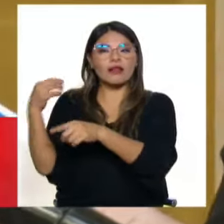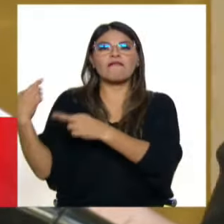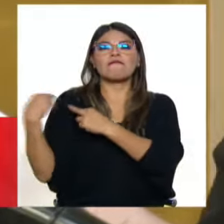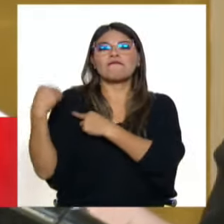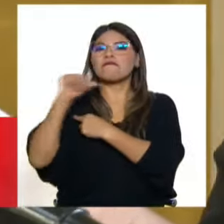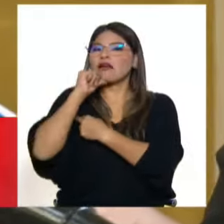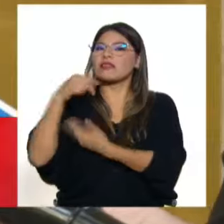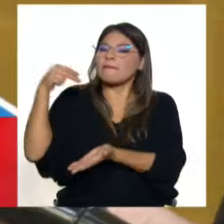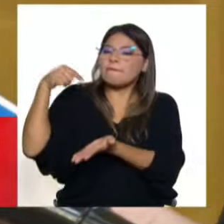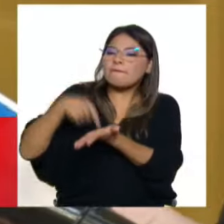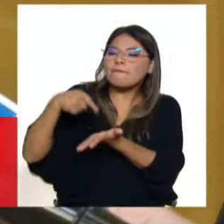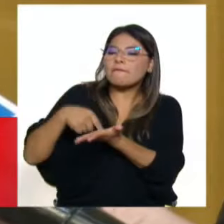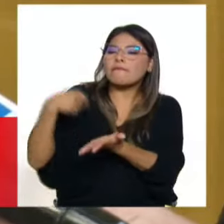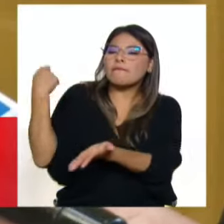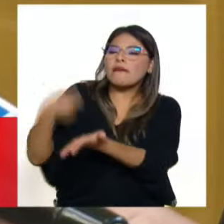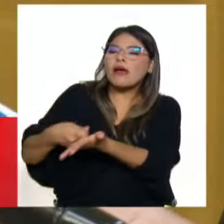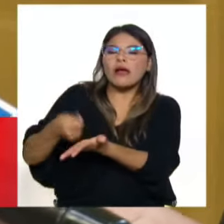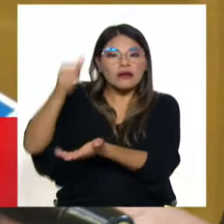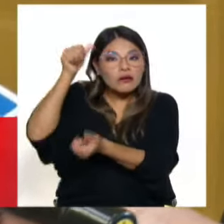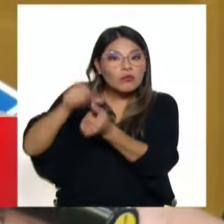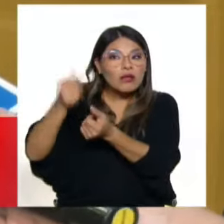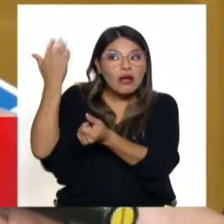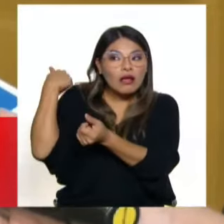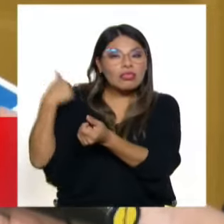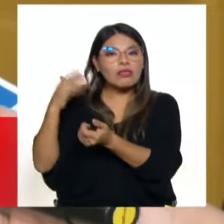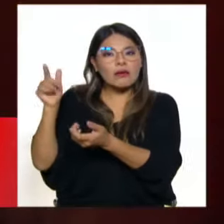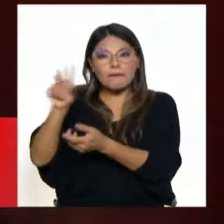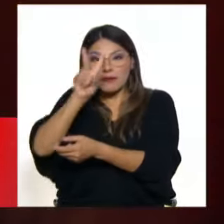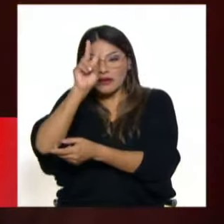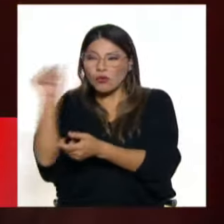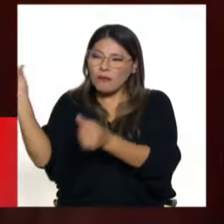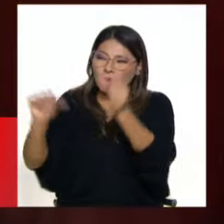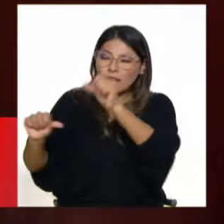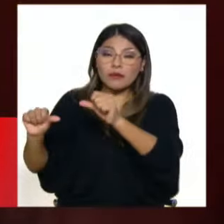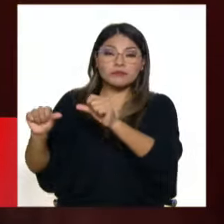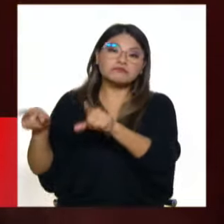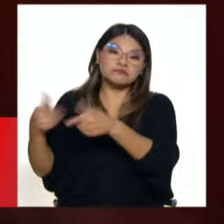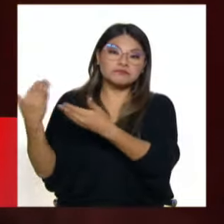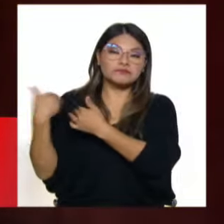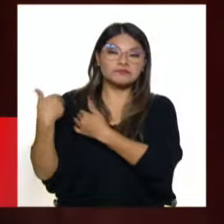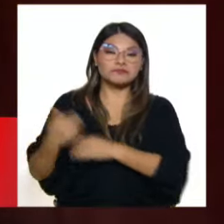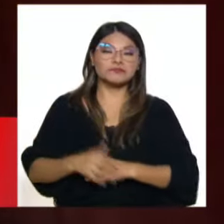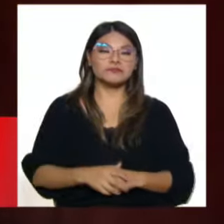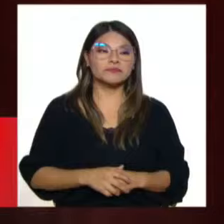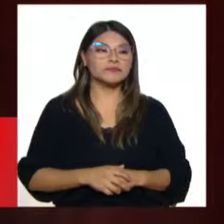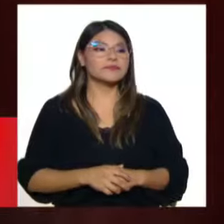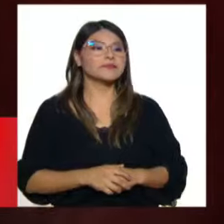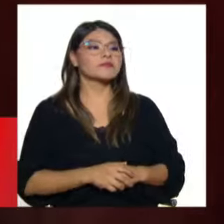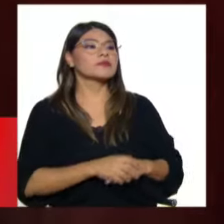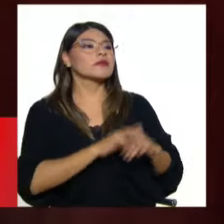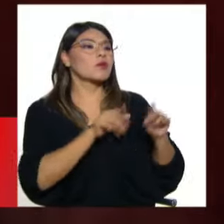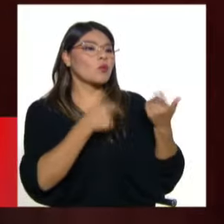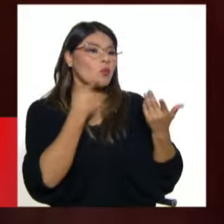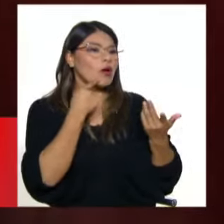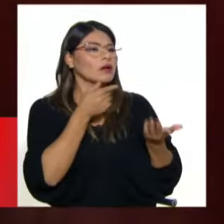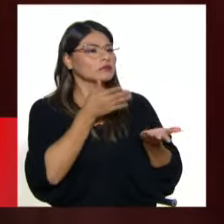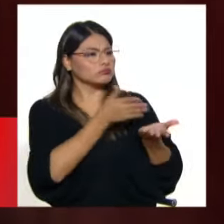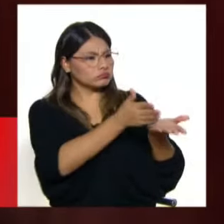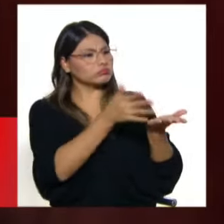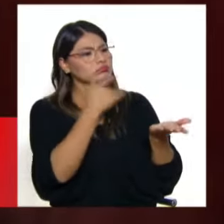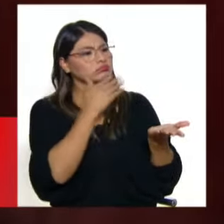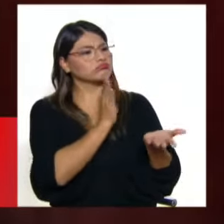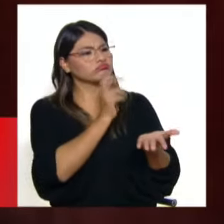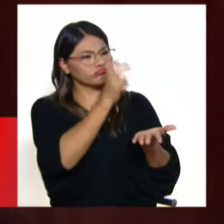reparación eh que ha hecho a nuestro país vemos como la política es para unos